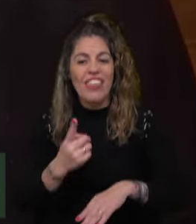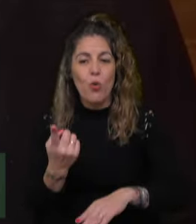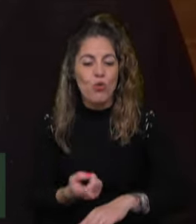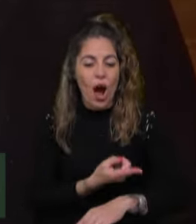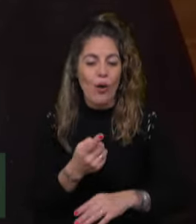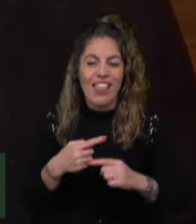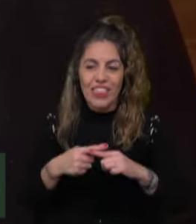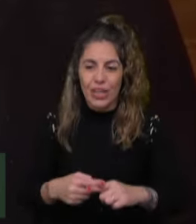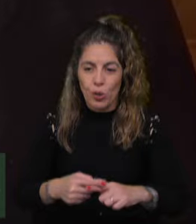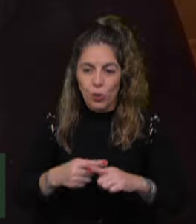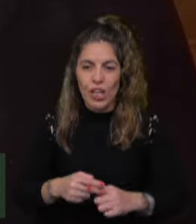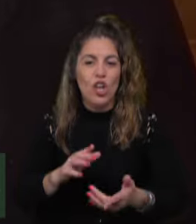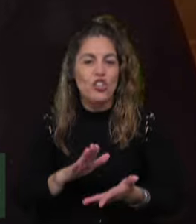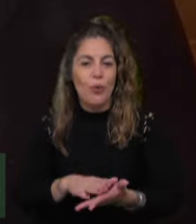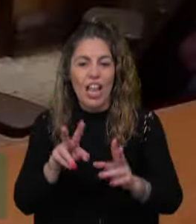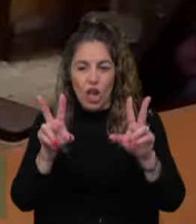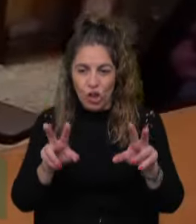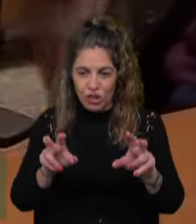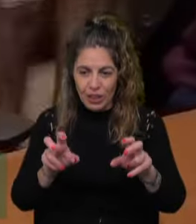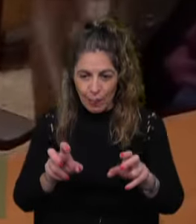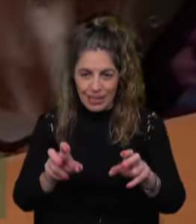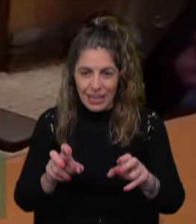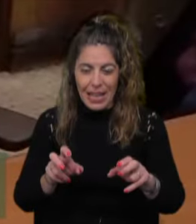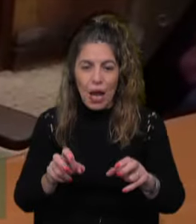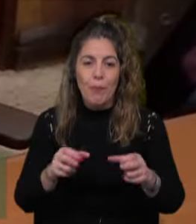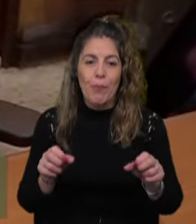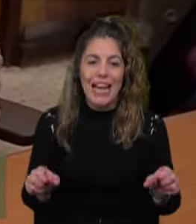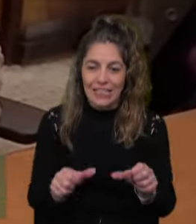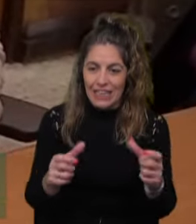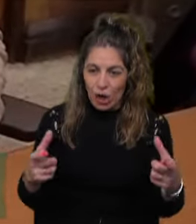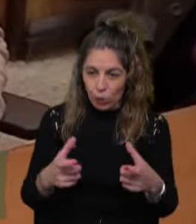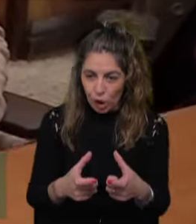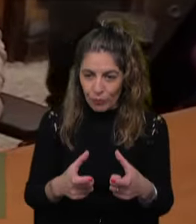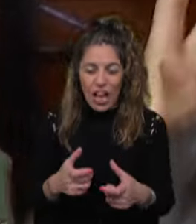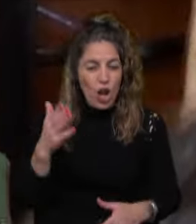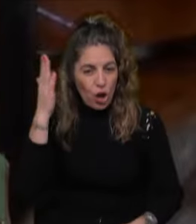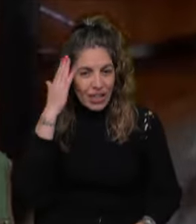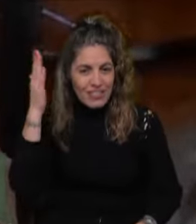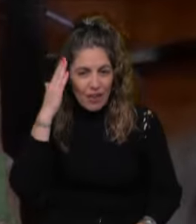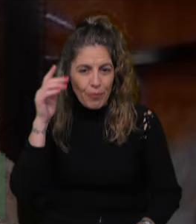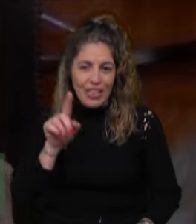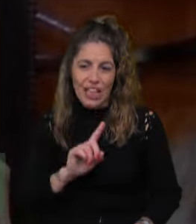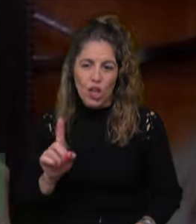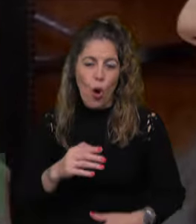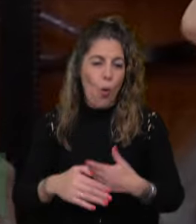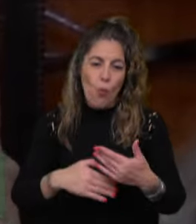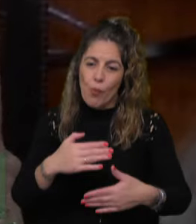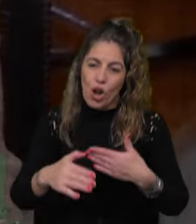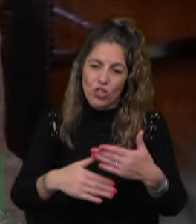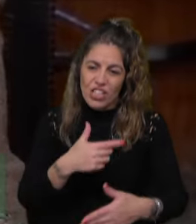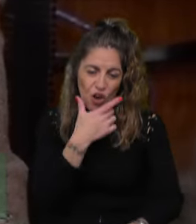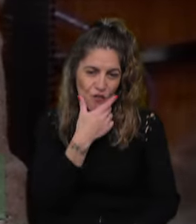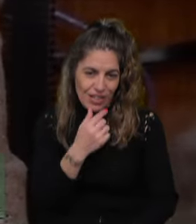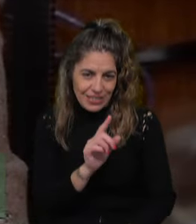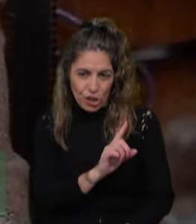discutiendo también sobre las cuestiones que, bueno, que los convoca a esta reunión. Lo que sabemos es que este no va a ser un proceso